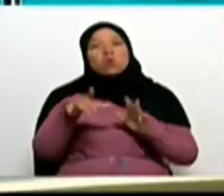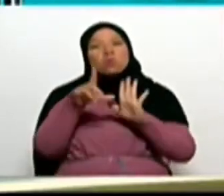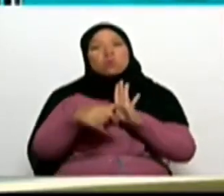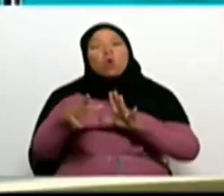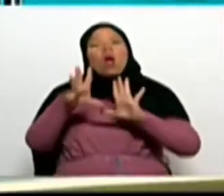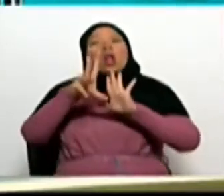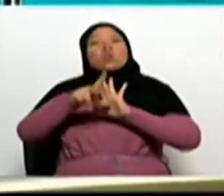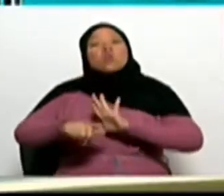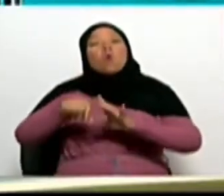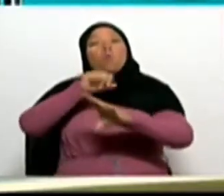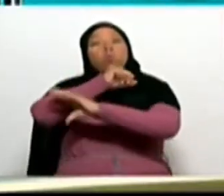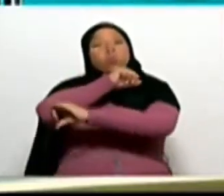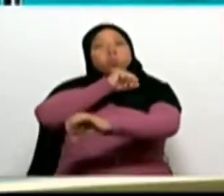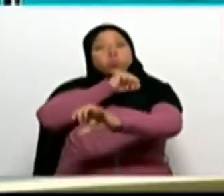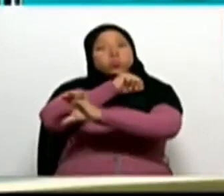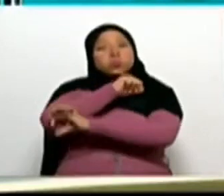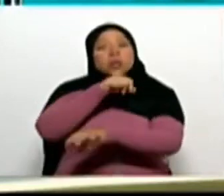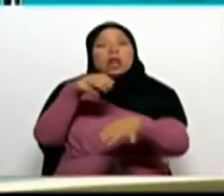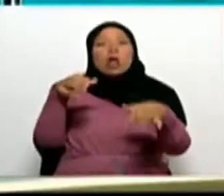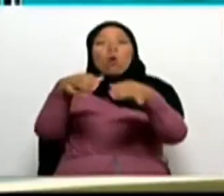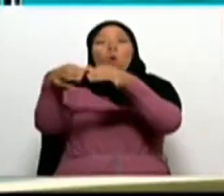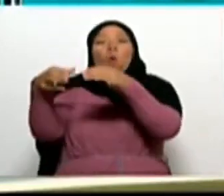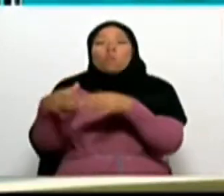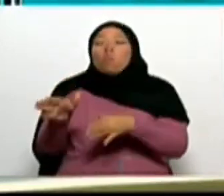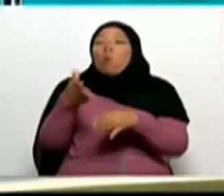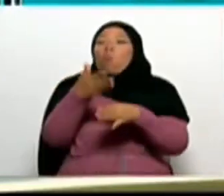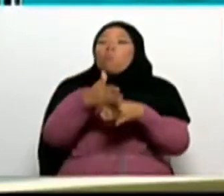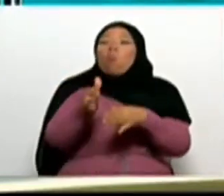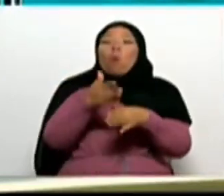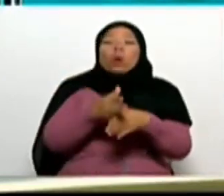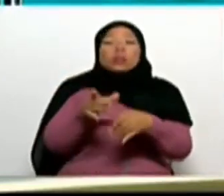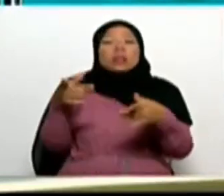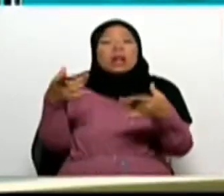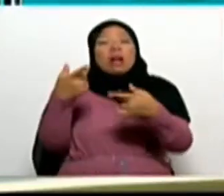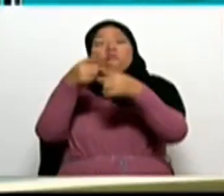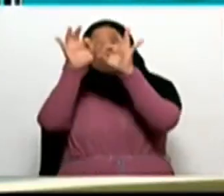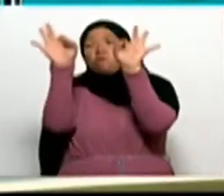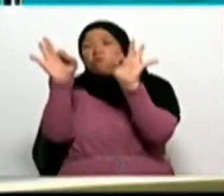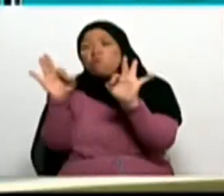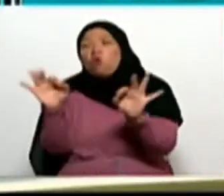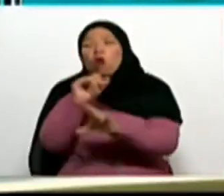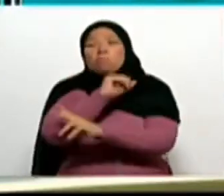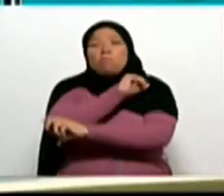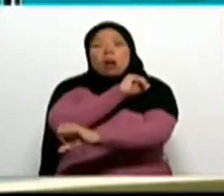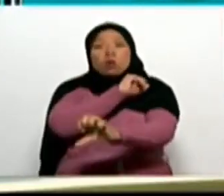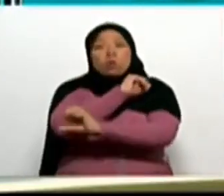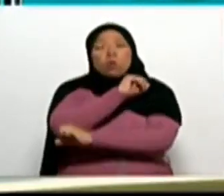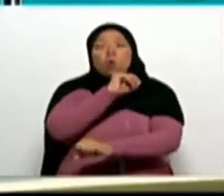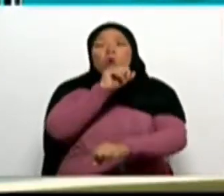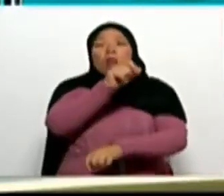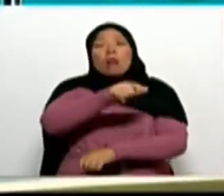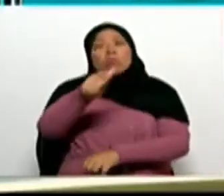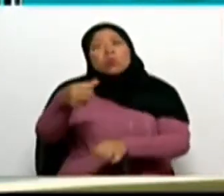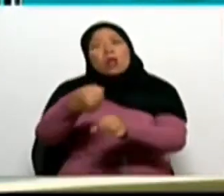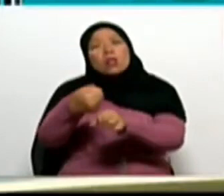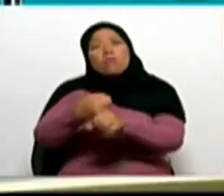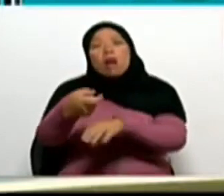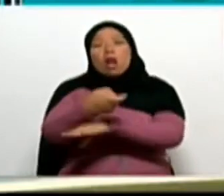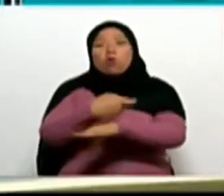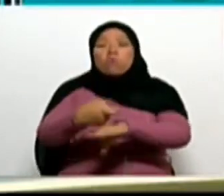la corrupción, contra las mafias de todo tipo. Una batalla contra el